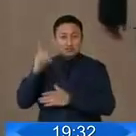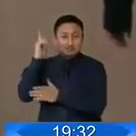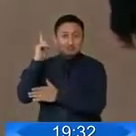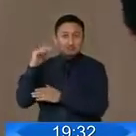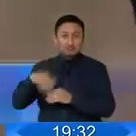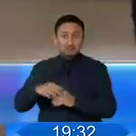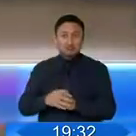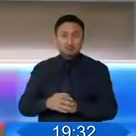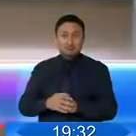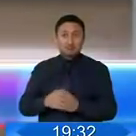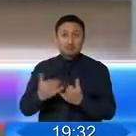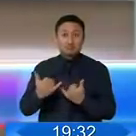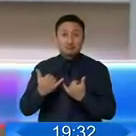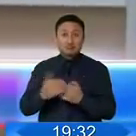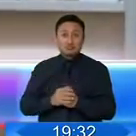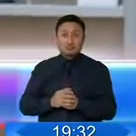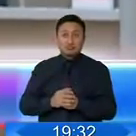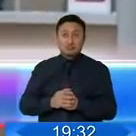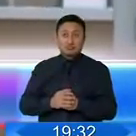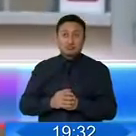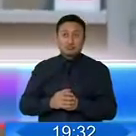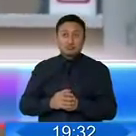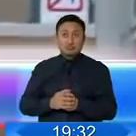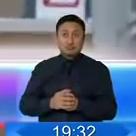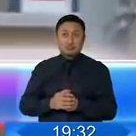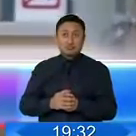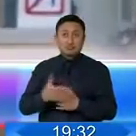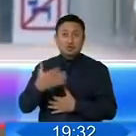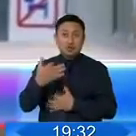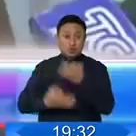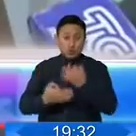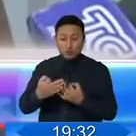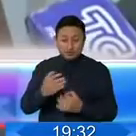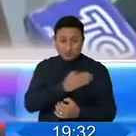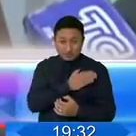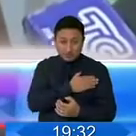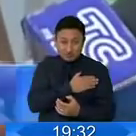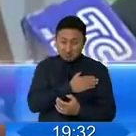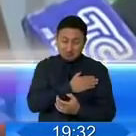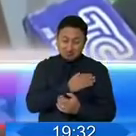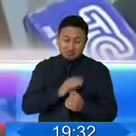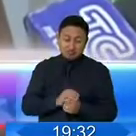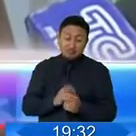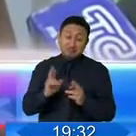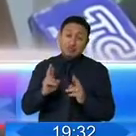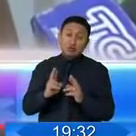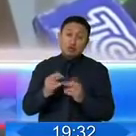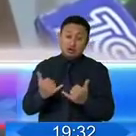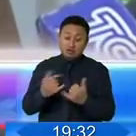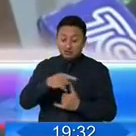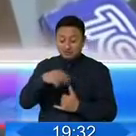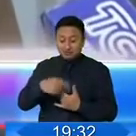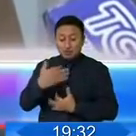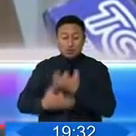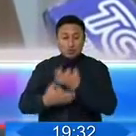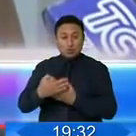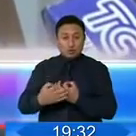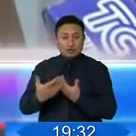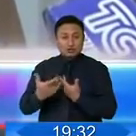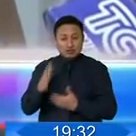sentir desconfianza de los operadores de justicia. Pero esperemos que aquí los señores operadores de justicia